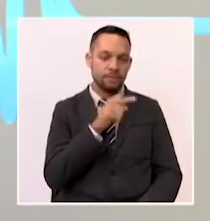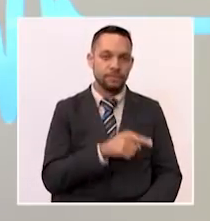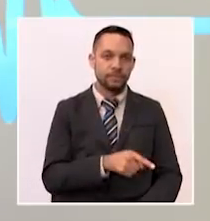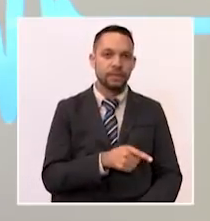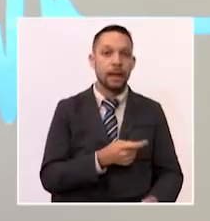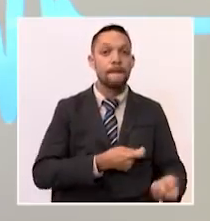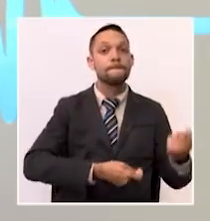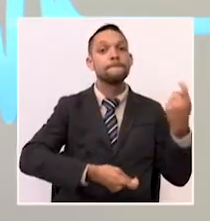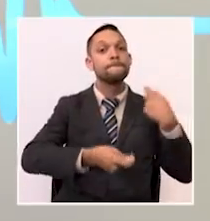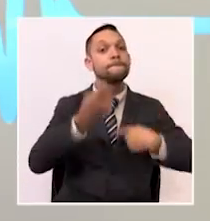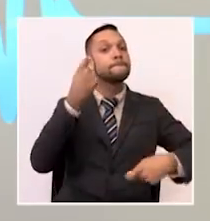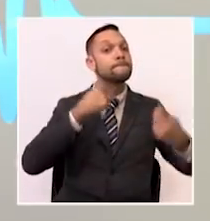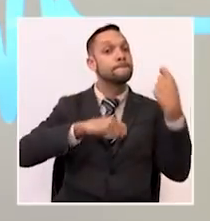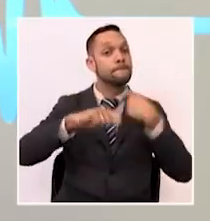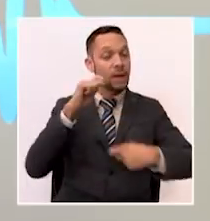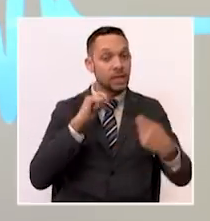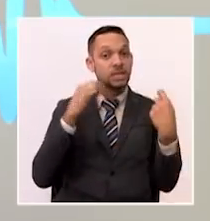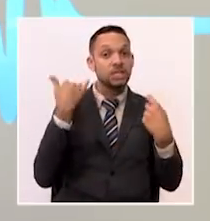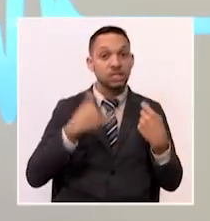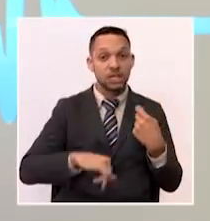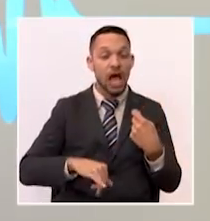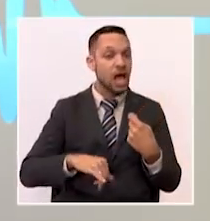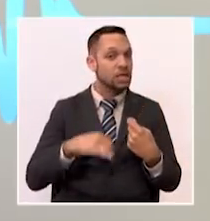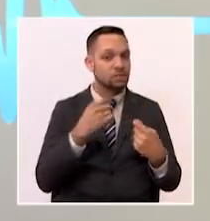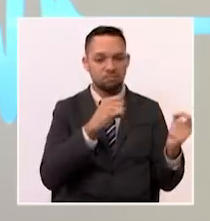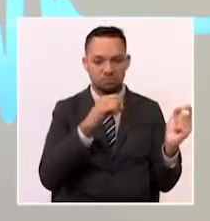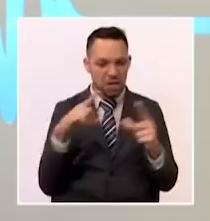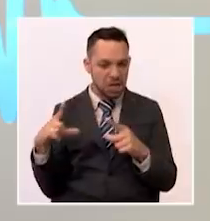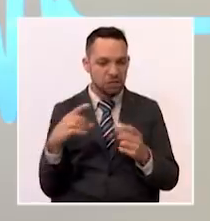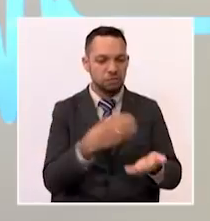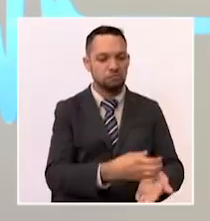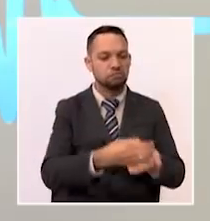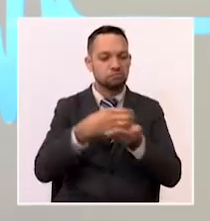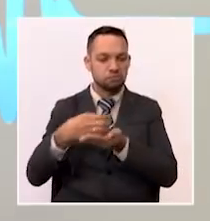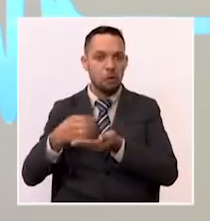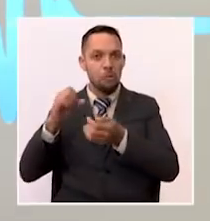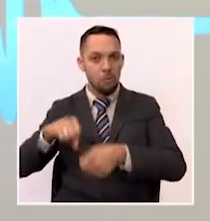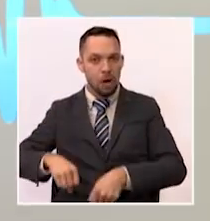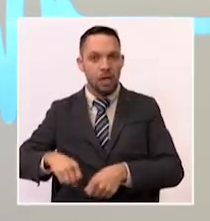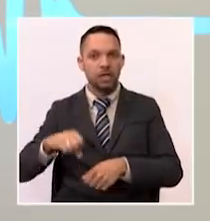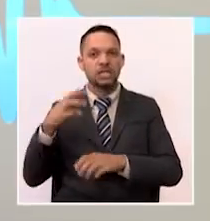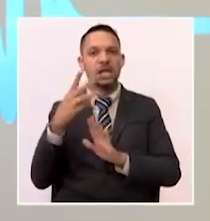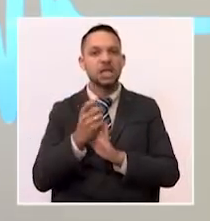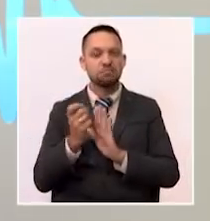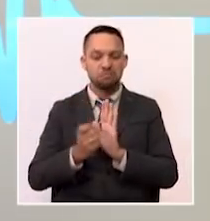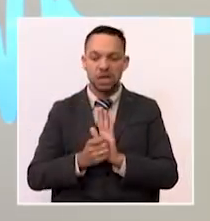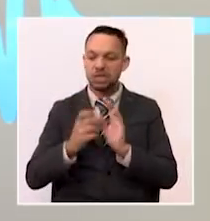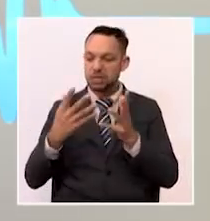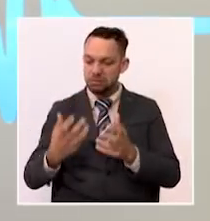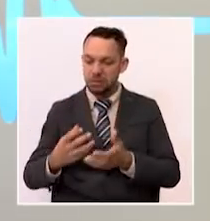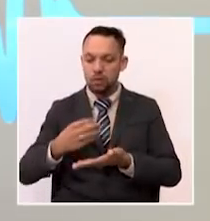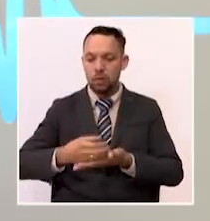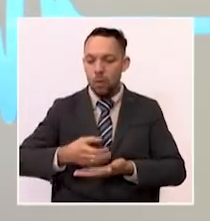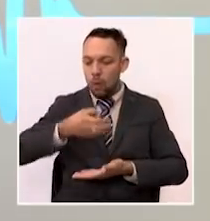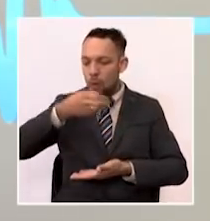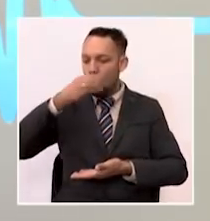forma natural la fibra ya preparada para que la paciente la utilice 1, 2 o 3 veces al día si tiene mucho